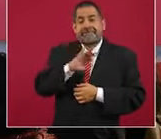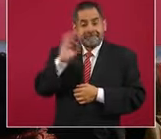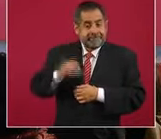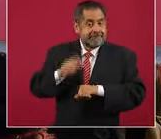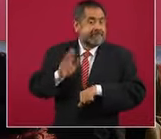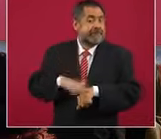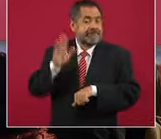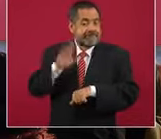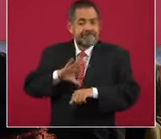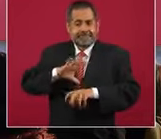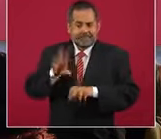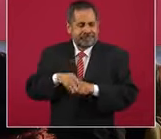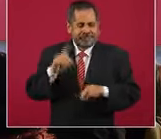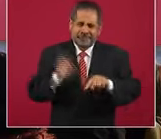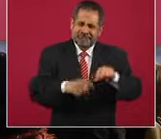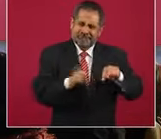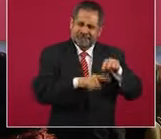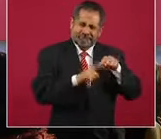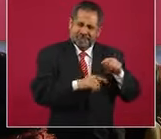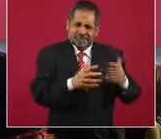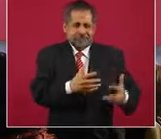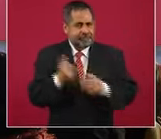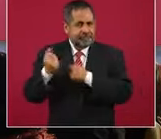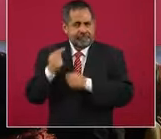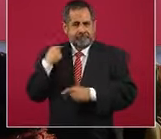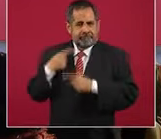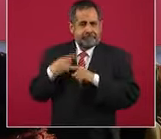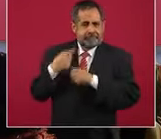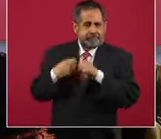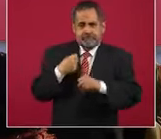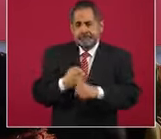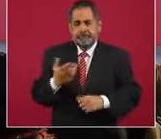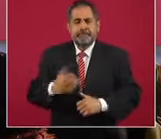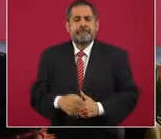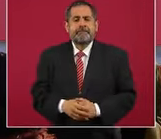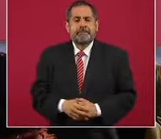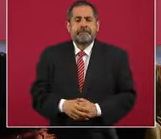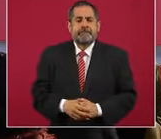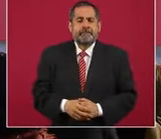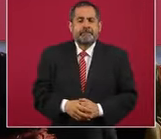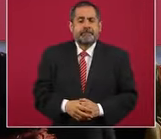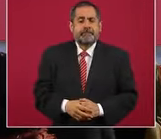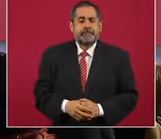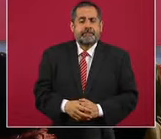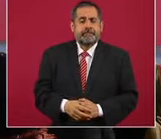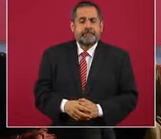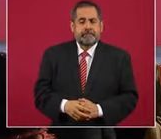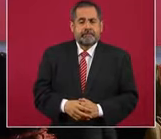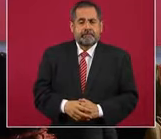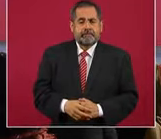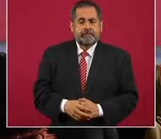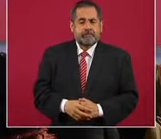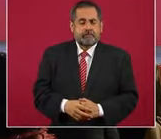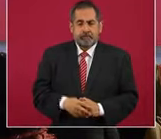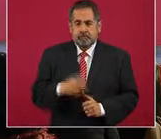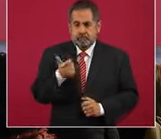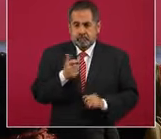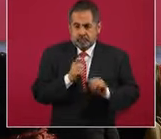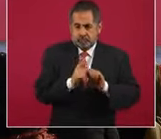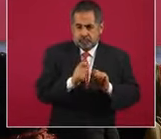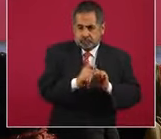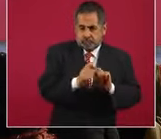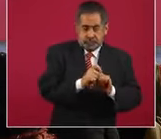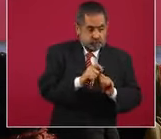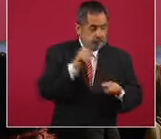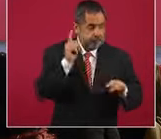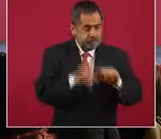596% más de fentanilo asegurado en lo que va del año. Adelante. En aseguramientos de numerarios en dólares americanos,